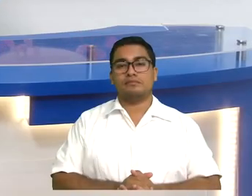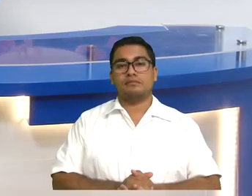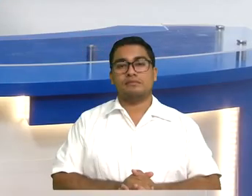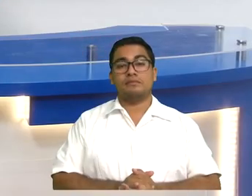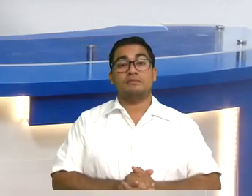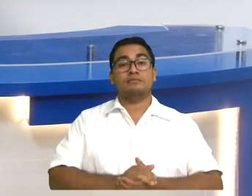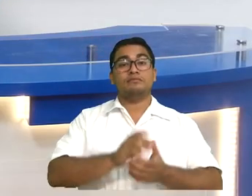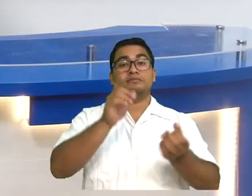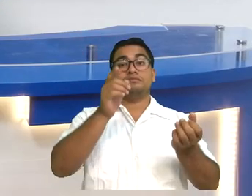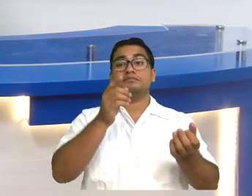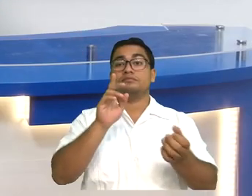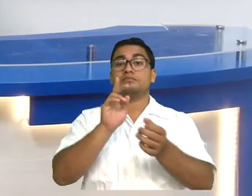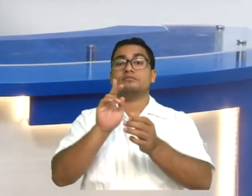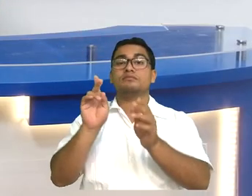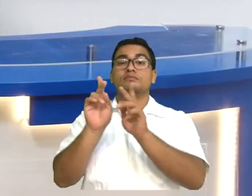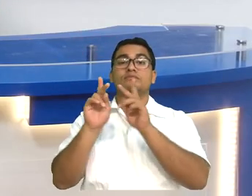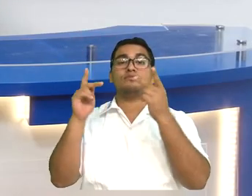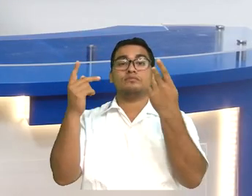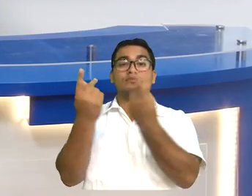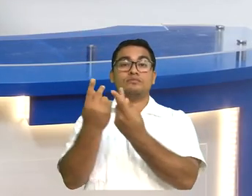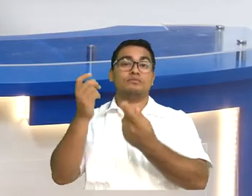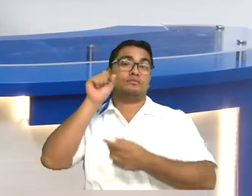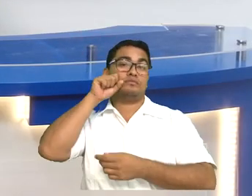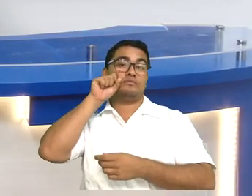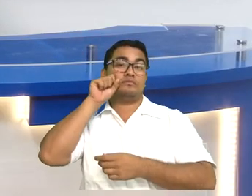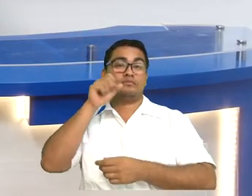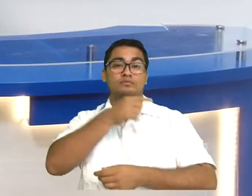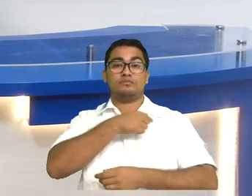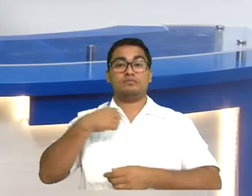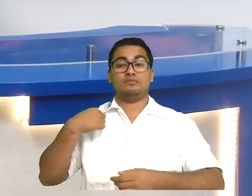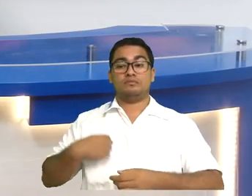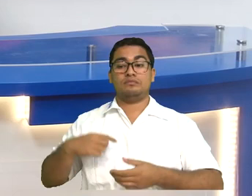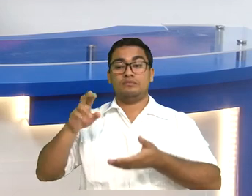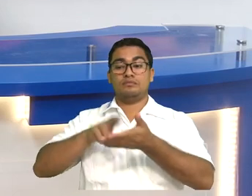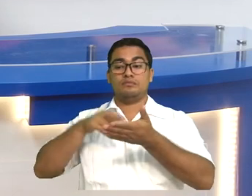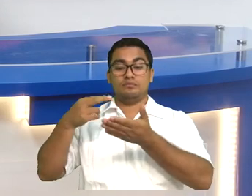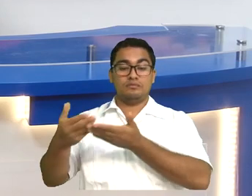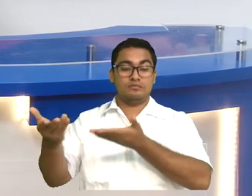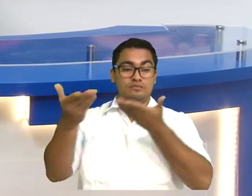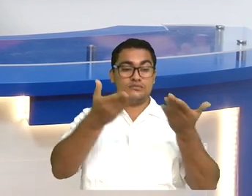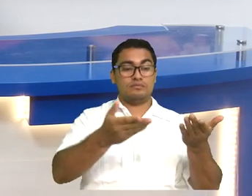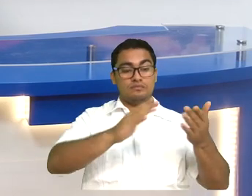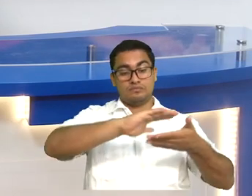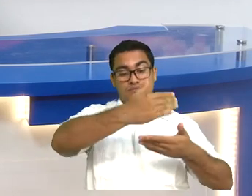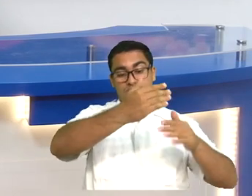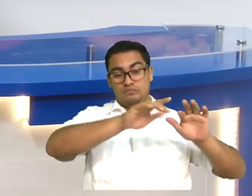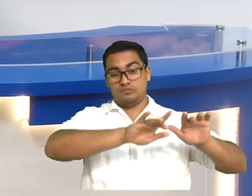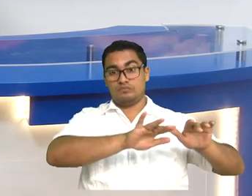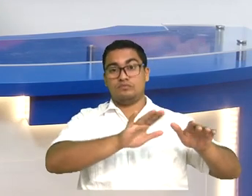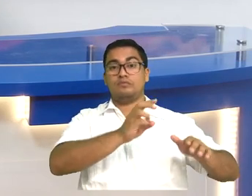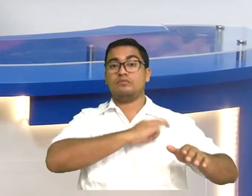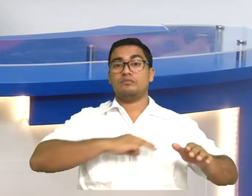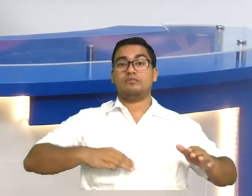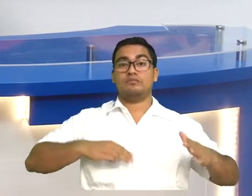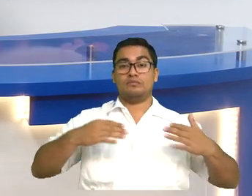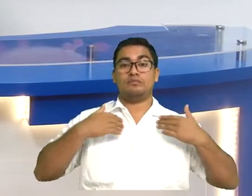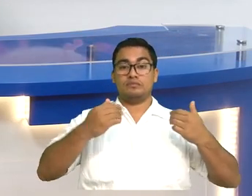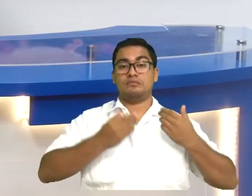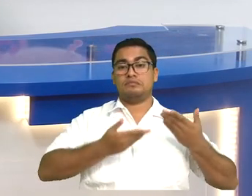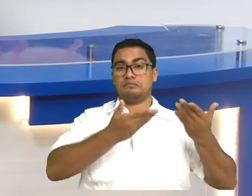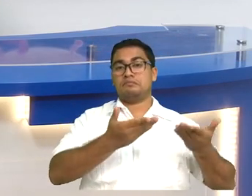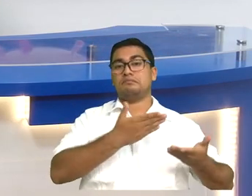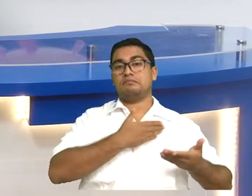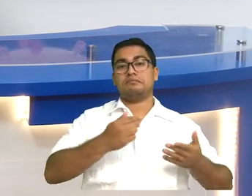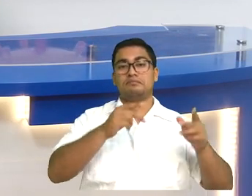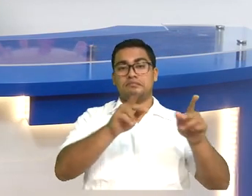El hermano pueblo de la República de Taiwán donó equipos informáticos al Ministerio de Salud para continuar mejorando la salud de los